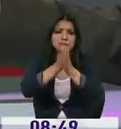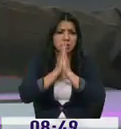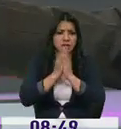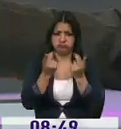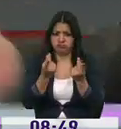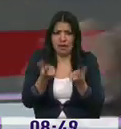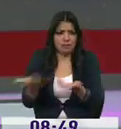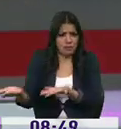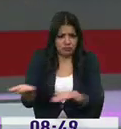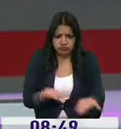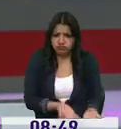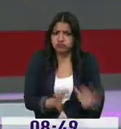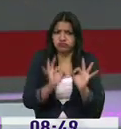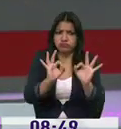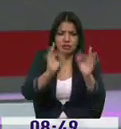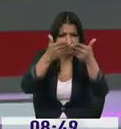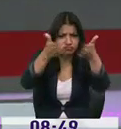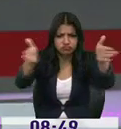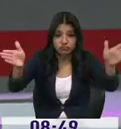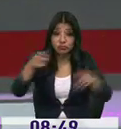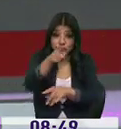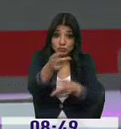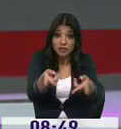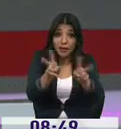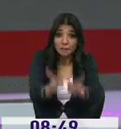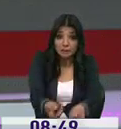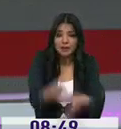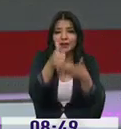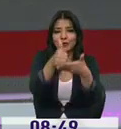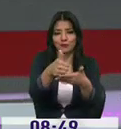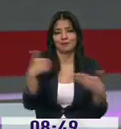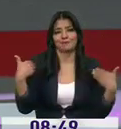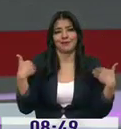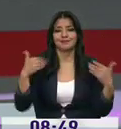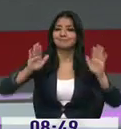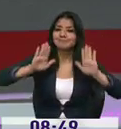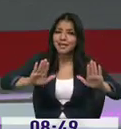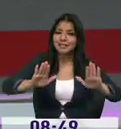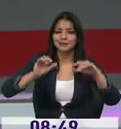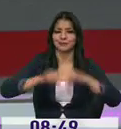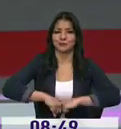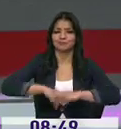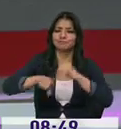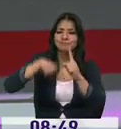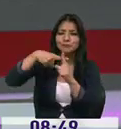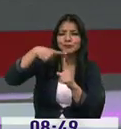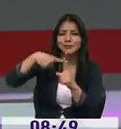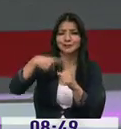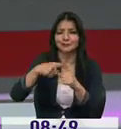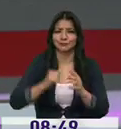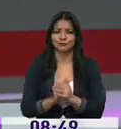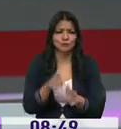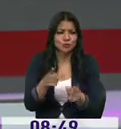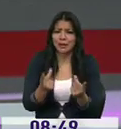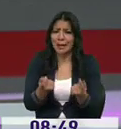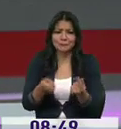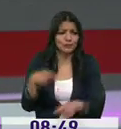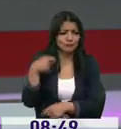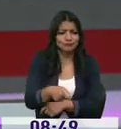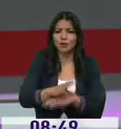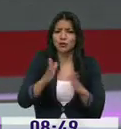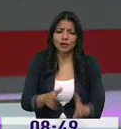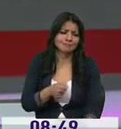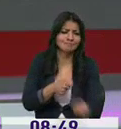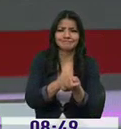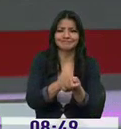abiertos. Y sin duda, yo estoy seguro que ustedes también, con la alegría que nos caracteriza, con esa forma tan espontánea que somos los ecuatorianos y más aún